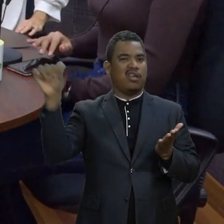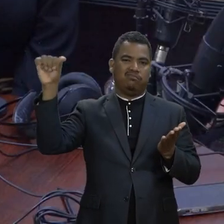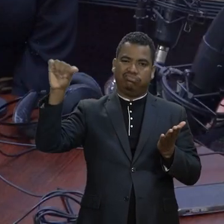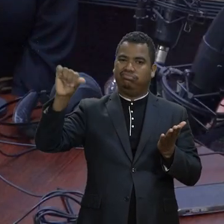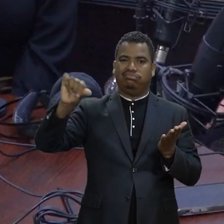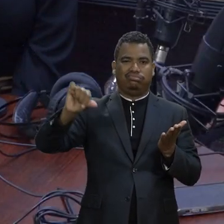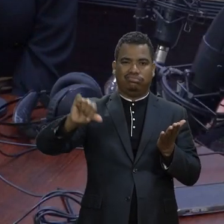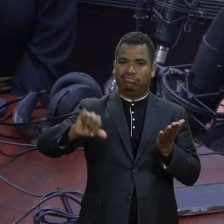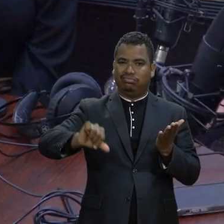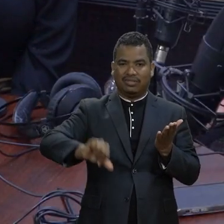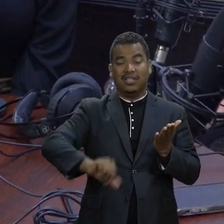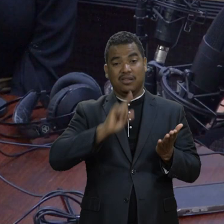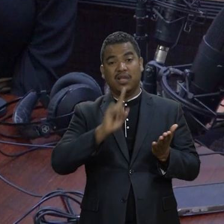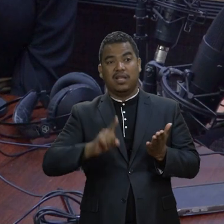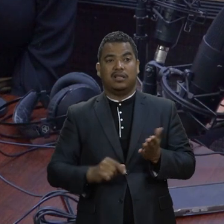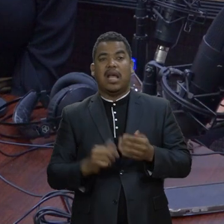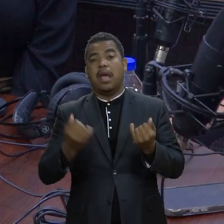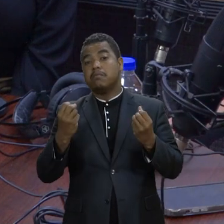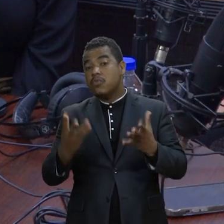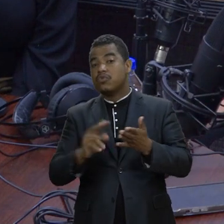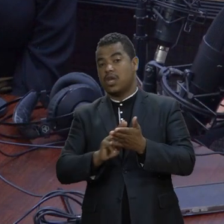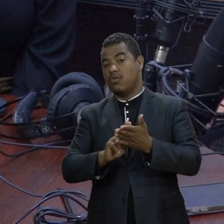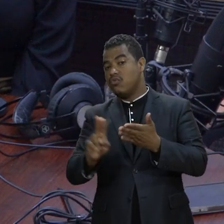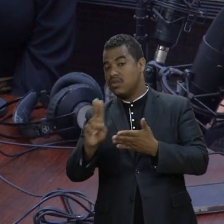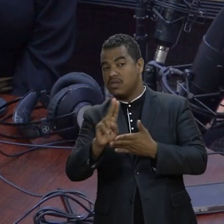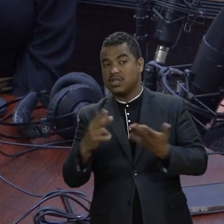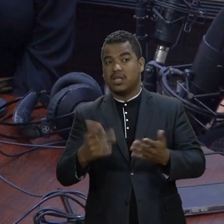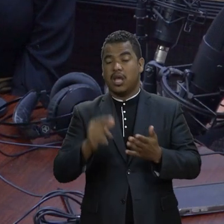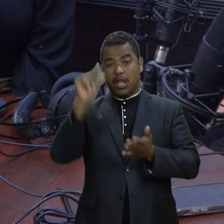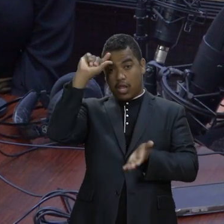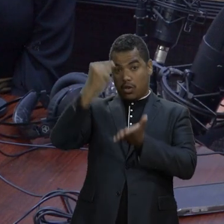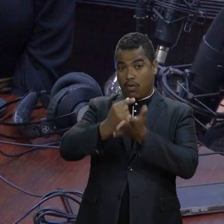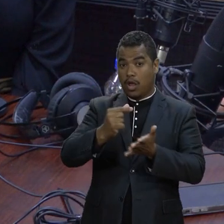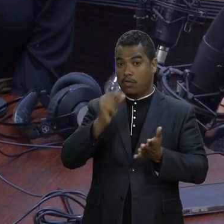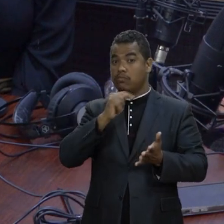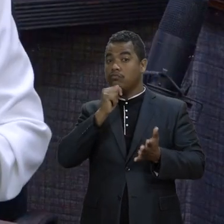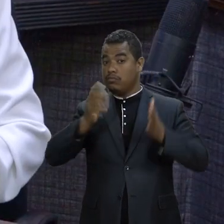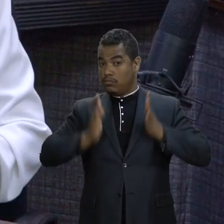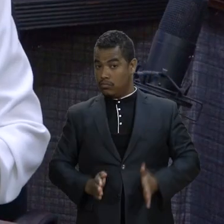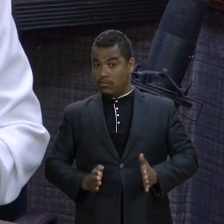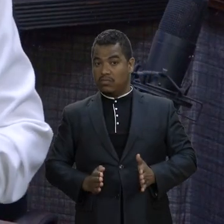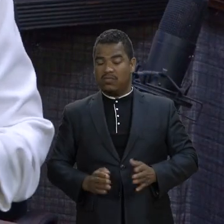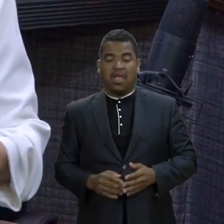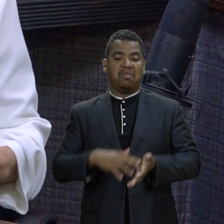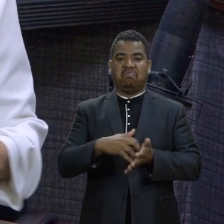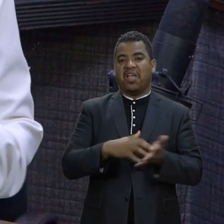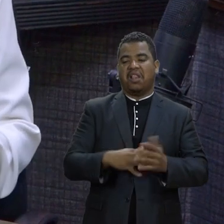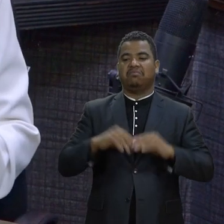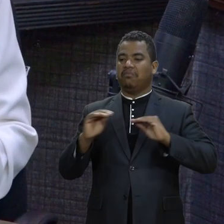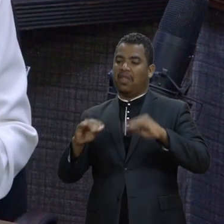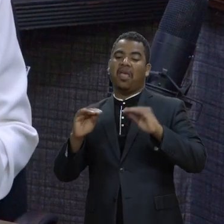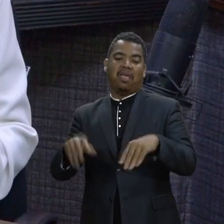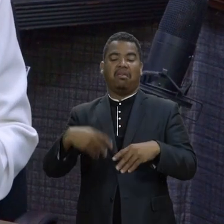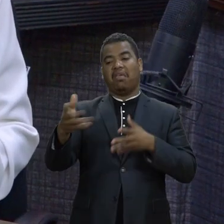tigueraje de los jóvenes ahora para lanzarse a la calle a hacer periodismo de investigación. No, yo creo que no es tigueraje, sino comodidad. Yo siento que el